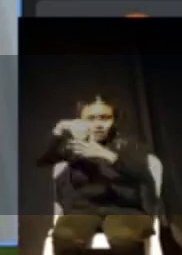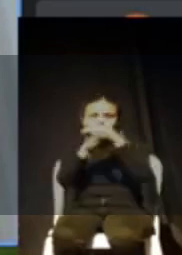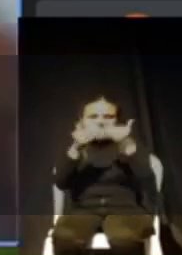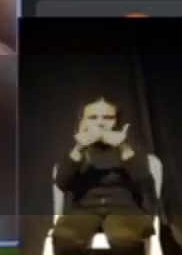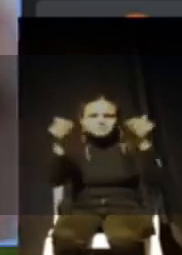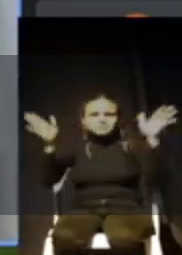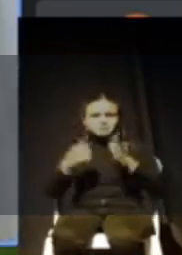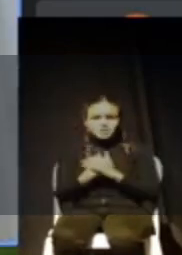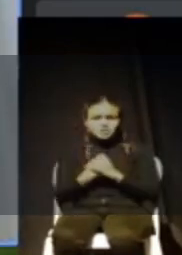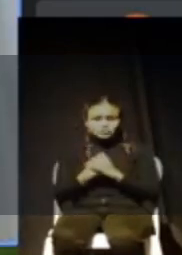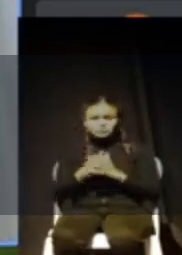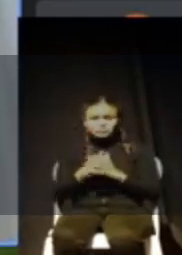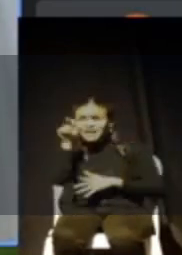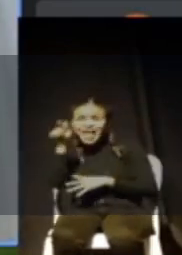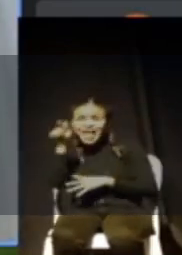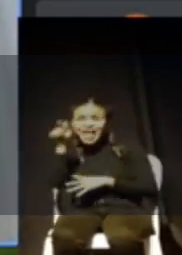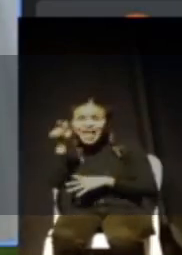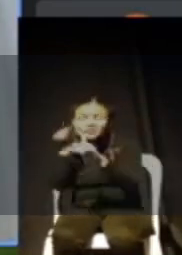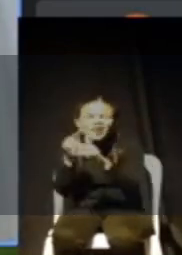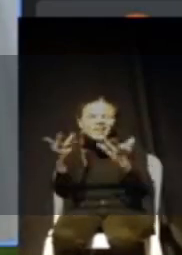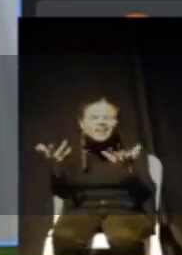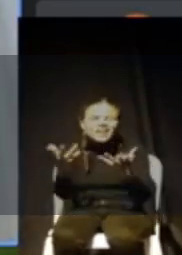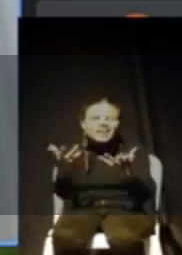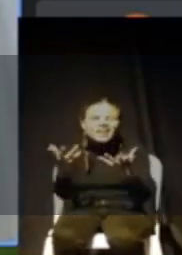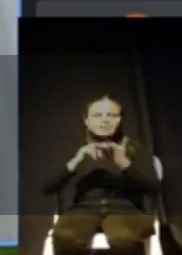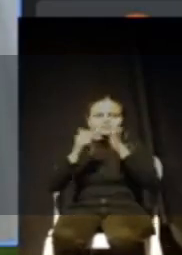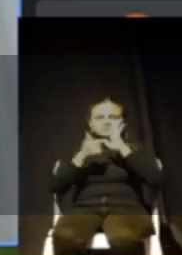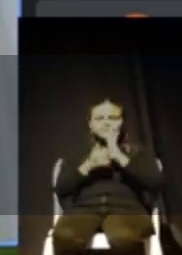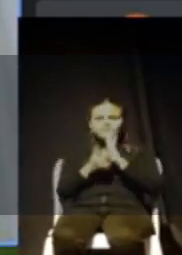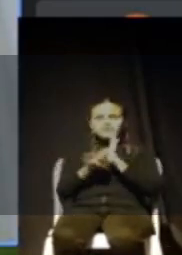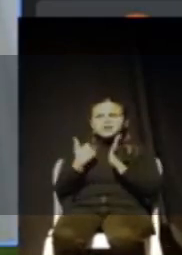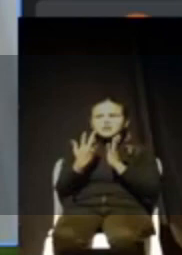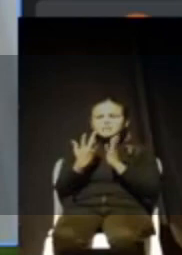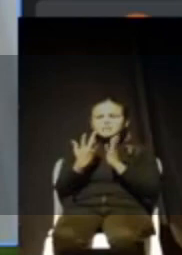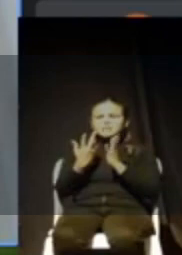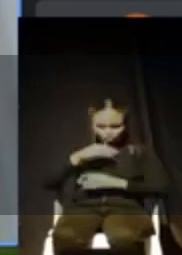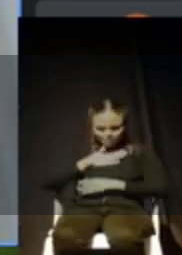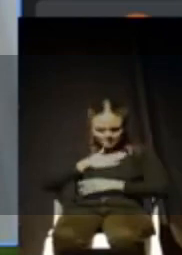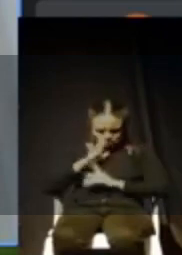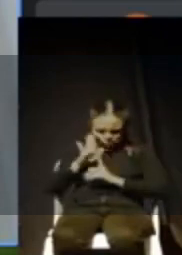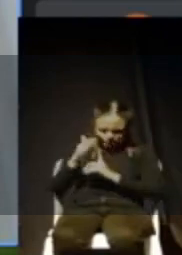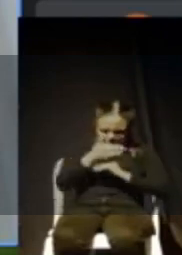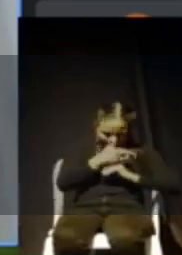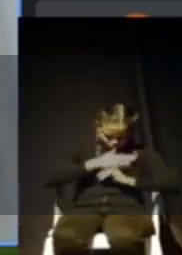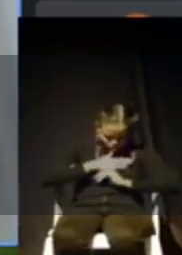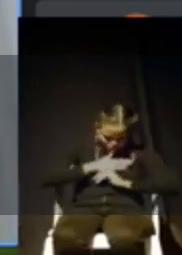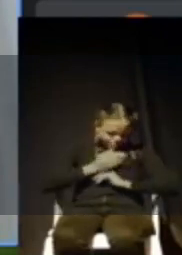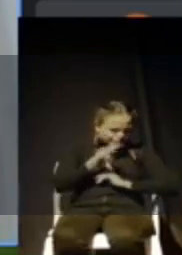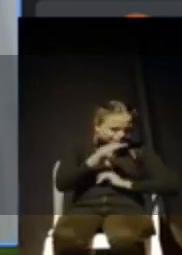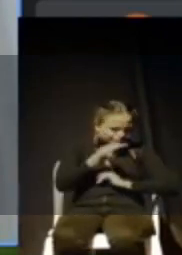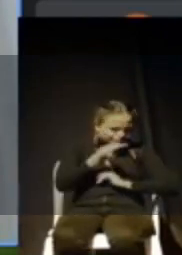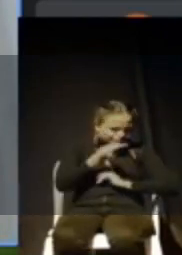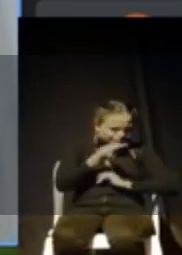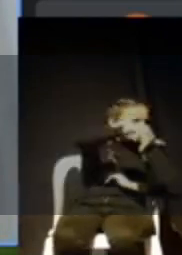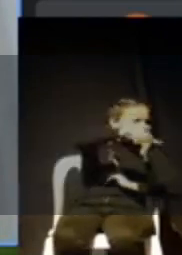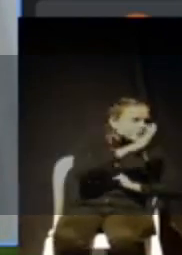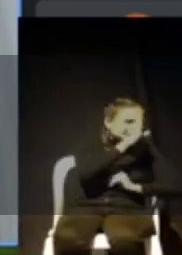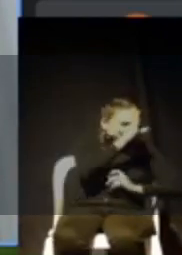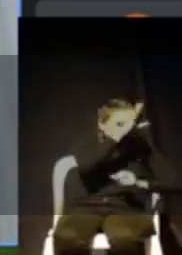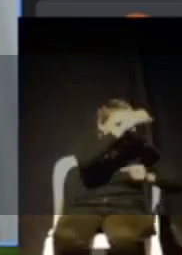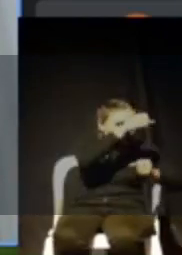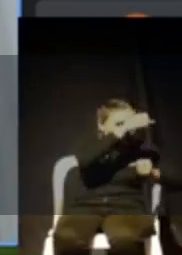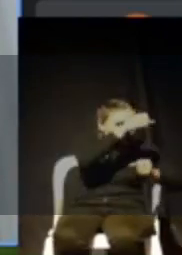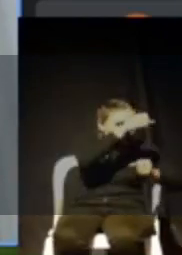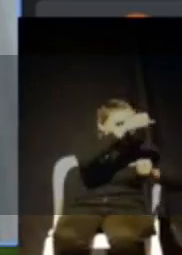en el acceso a bienes. Su accionar está centrado en la ascendencia de lo íntimo y lo cotidiano en las estructuras,